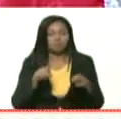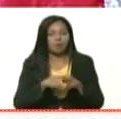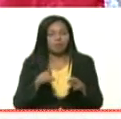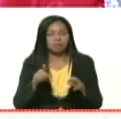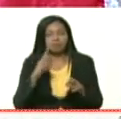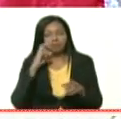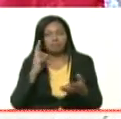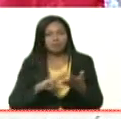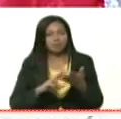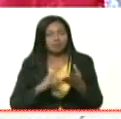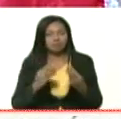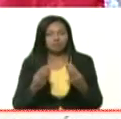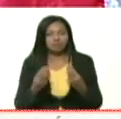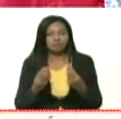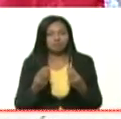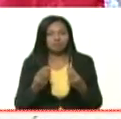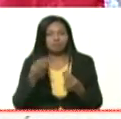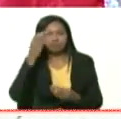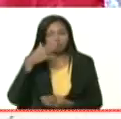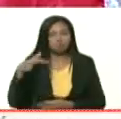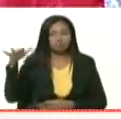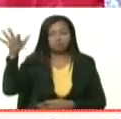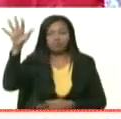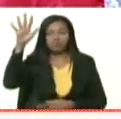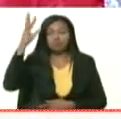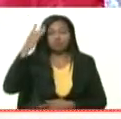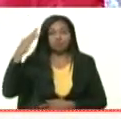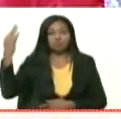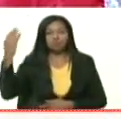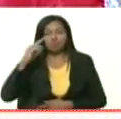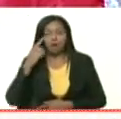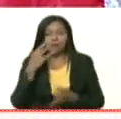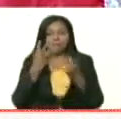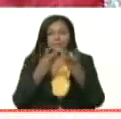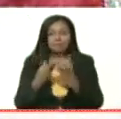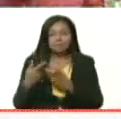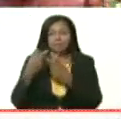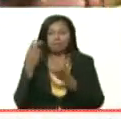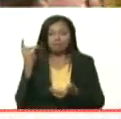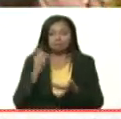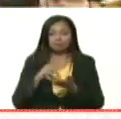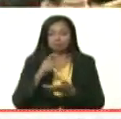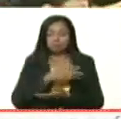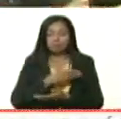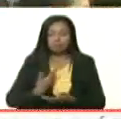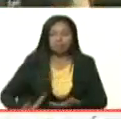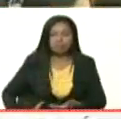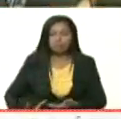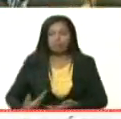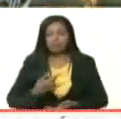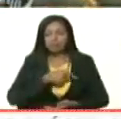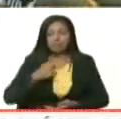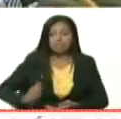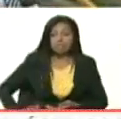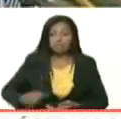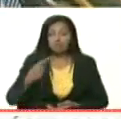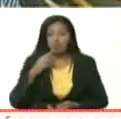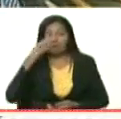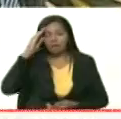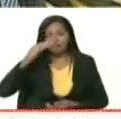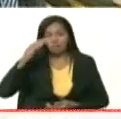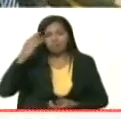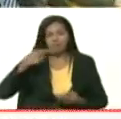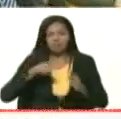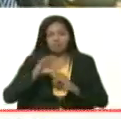de los sueños. Y estoy seguro, queridos compatriotas, empresarios chinos que están presentes, empresarios venezolanos, jefes militares del